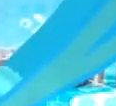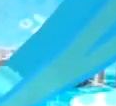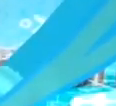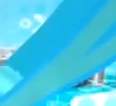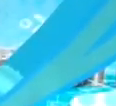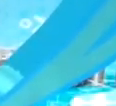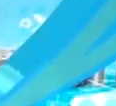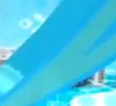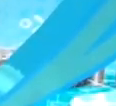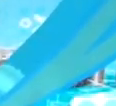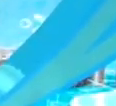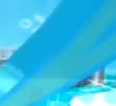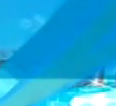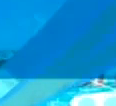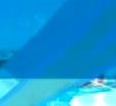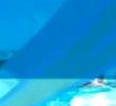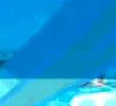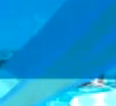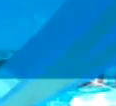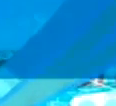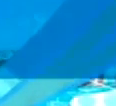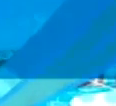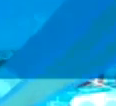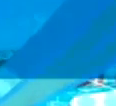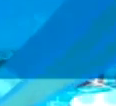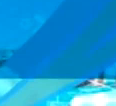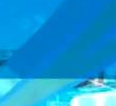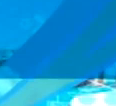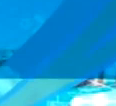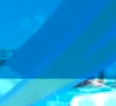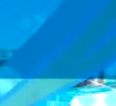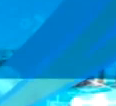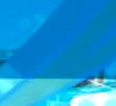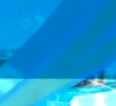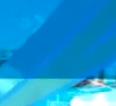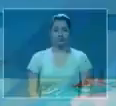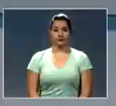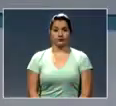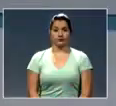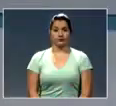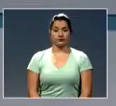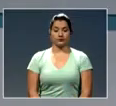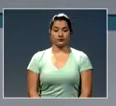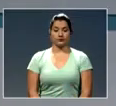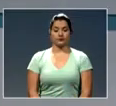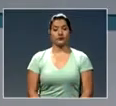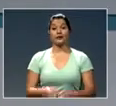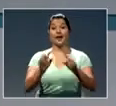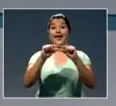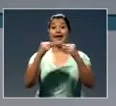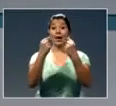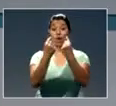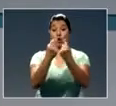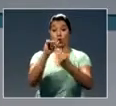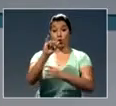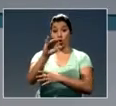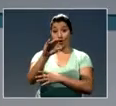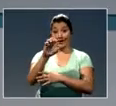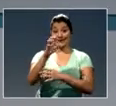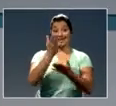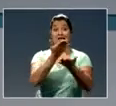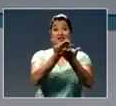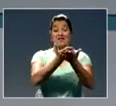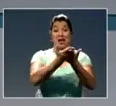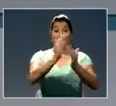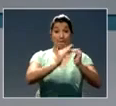Popular Pensiones te presentó la tasa básica pasiva. El Grupo ICE dará infraestructura